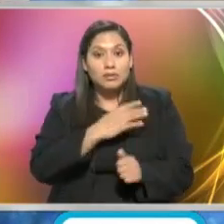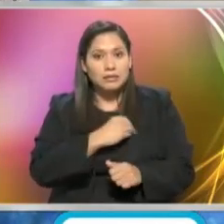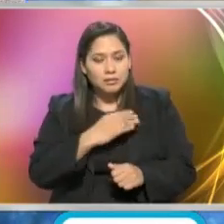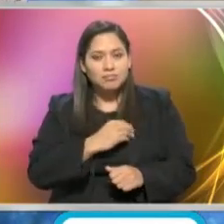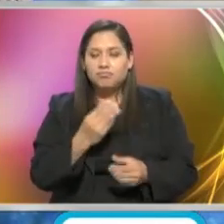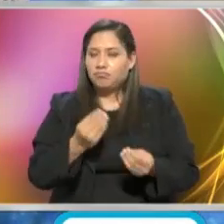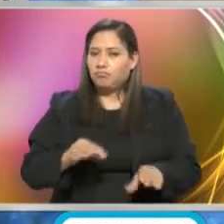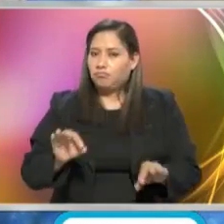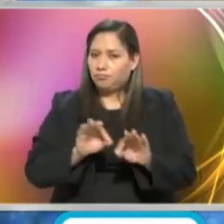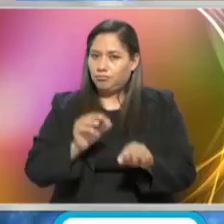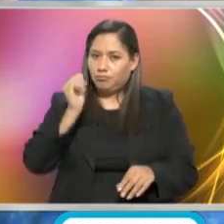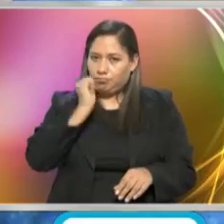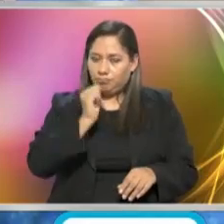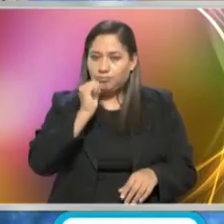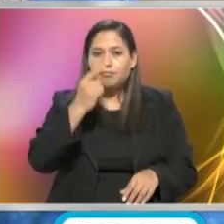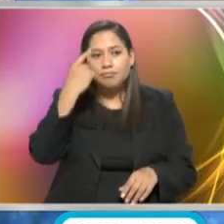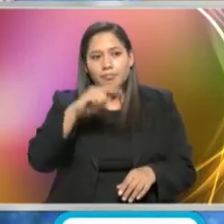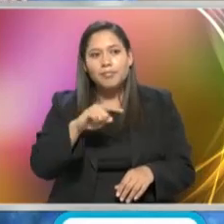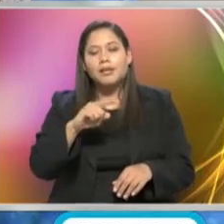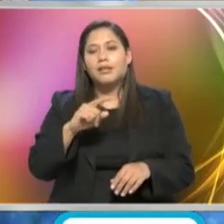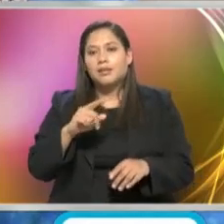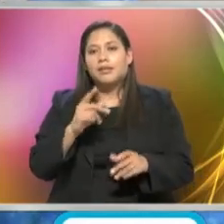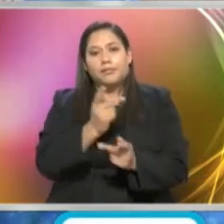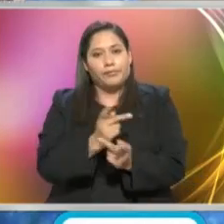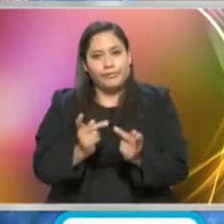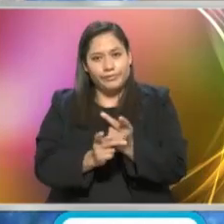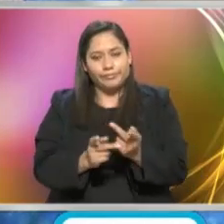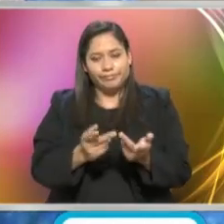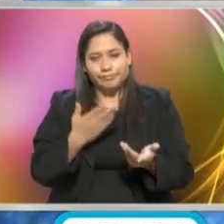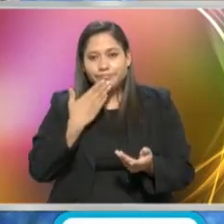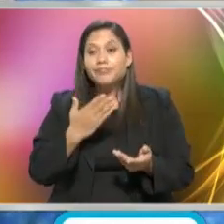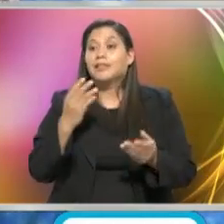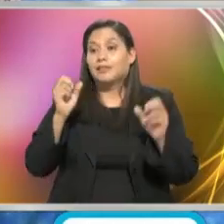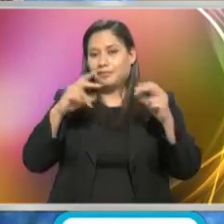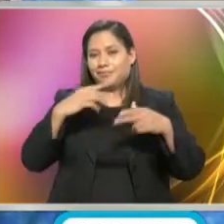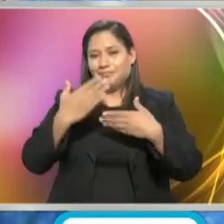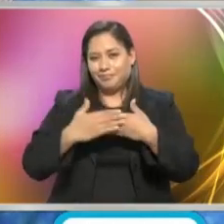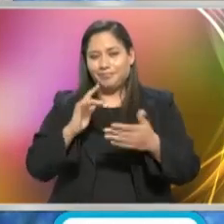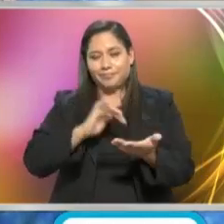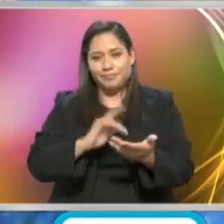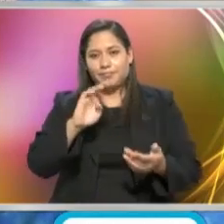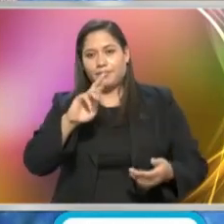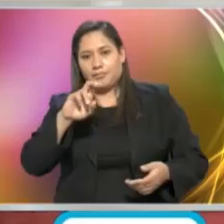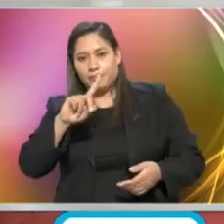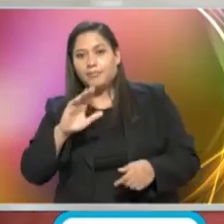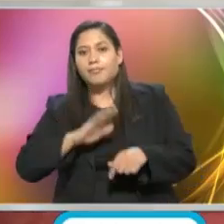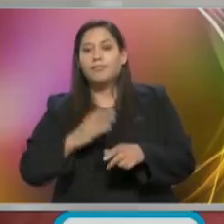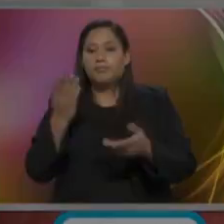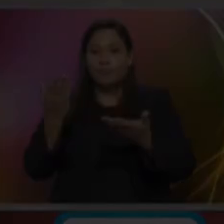como crucial en que puedan llevar a cabo los proyectos Claro. de vida. Nos vemos a la próxima. Que Gracias, tengamos Brenda, por bien. visitarnos el día de hoy.